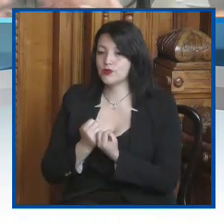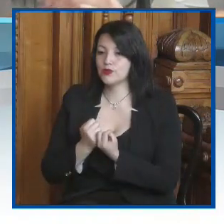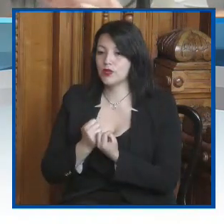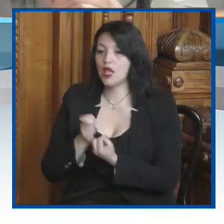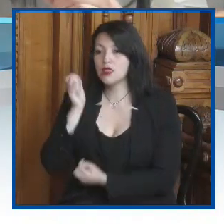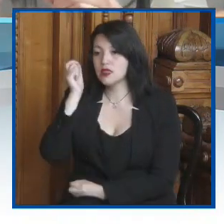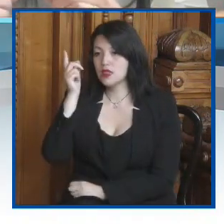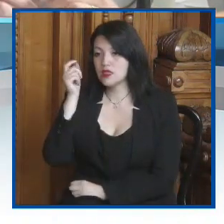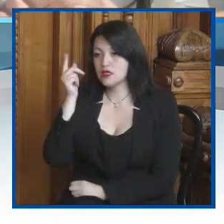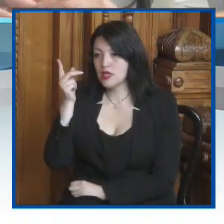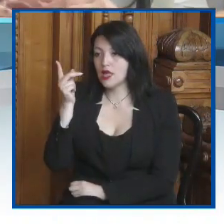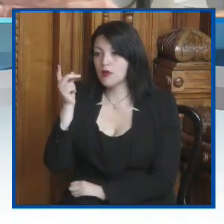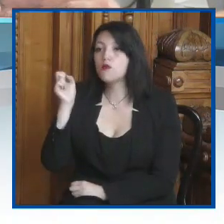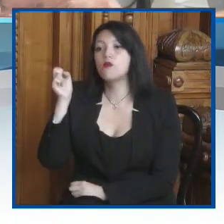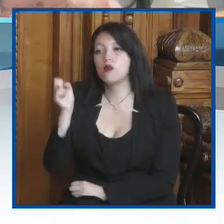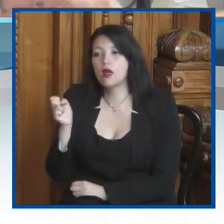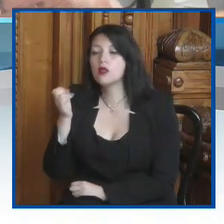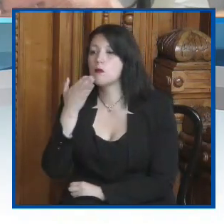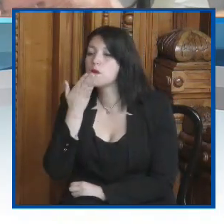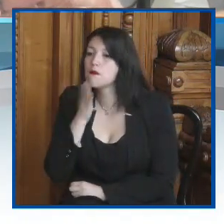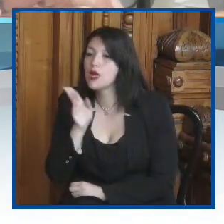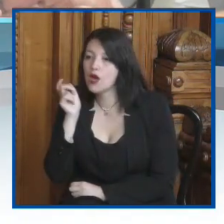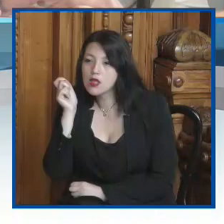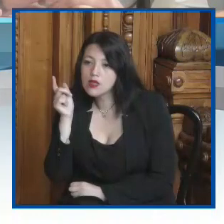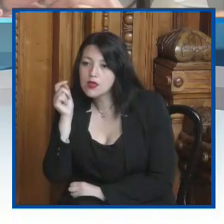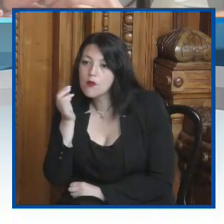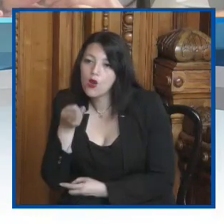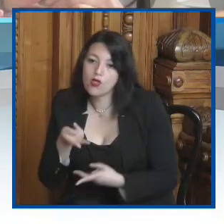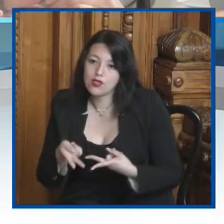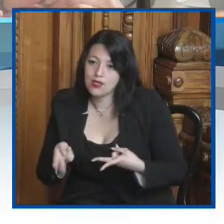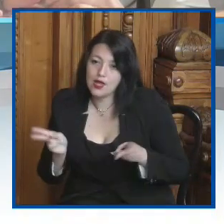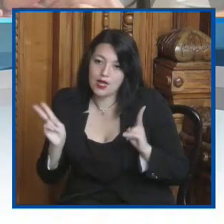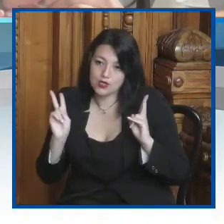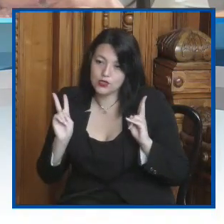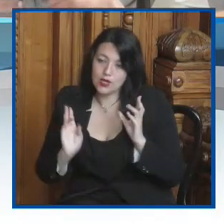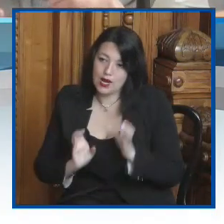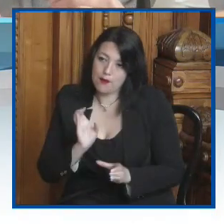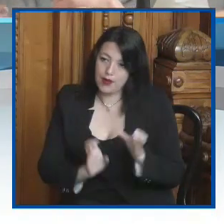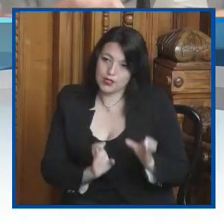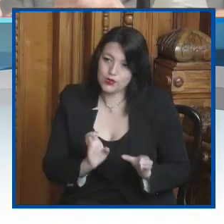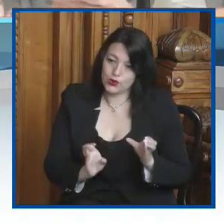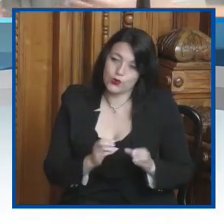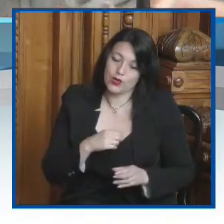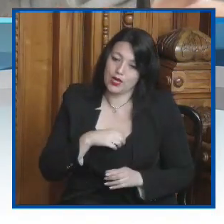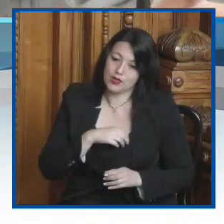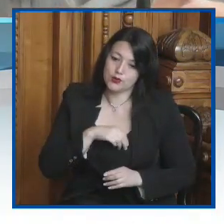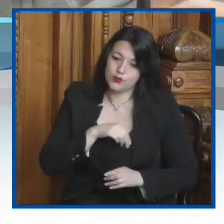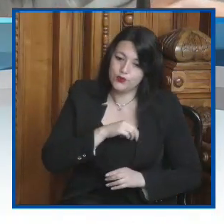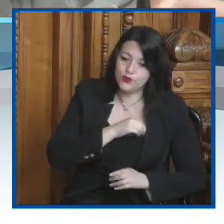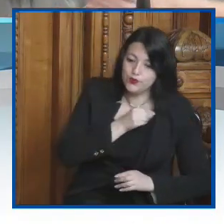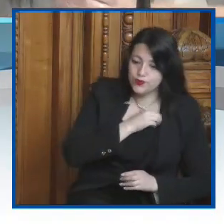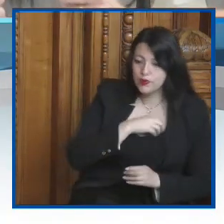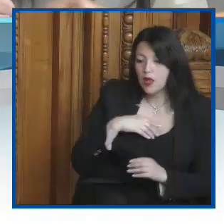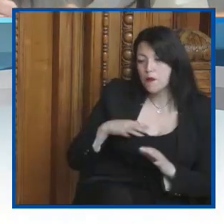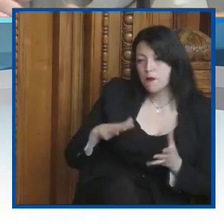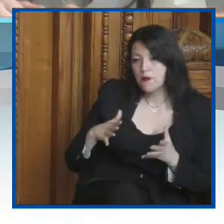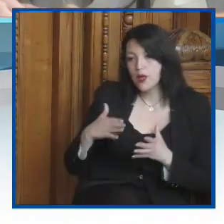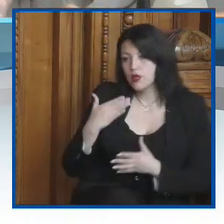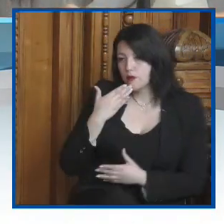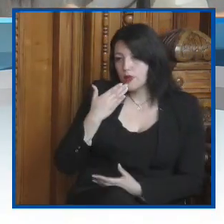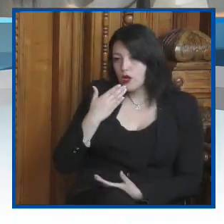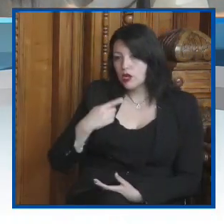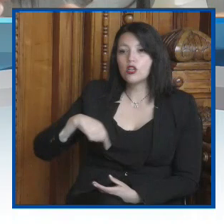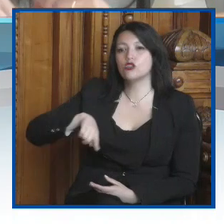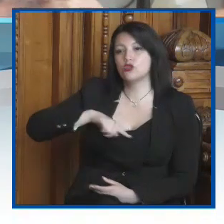entender hace que pueda haber un efectivo ejercicio de los derechos por parte del ciudadano. y porque aproxima esto que